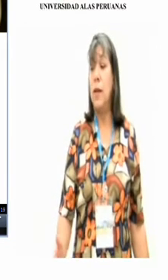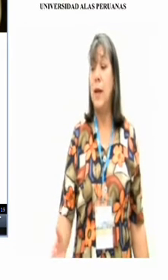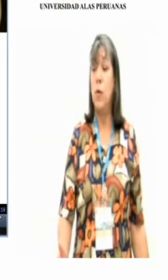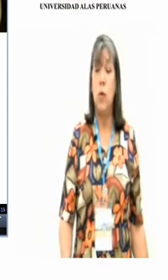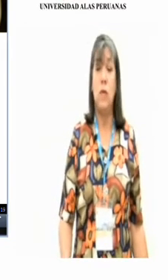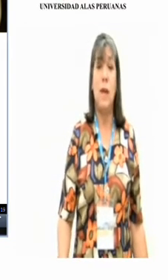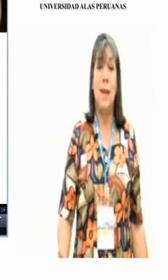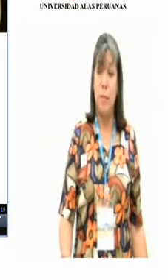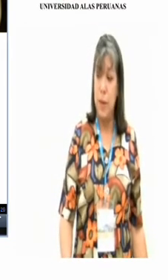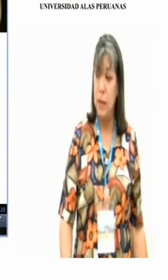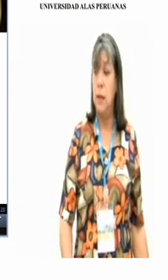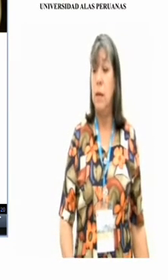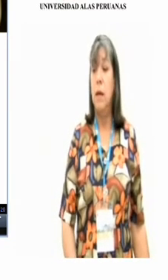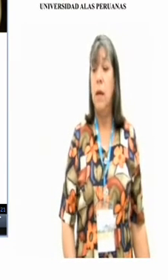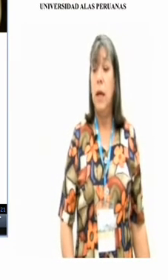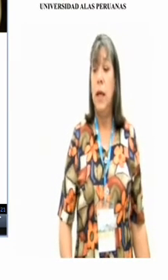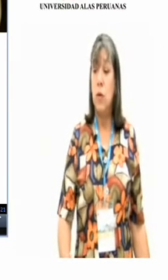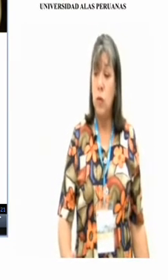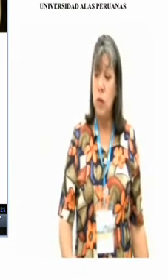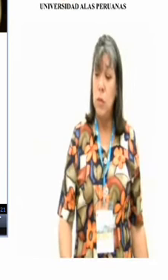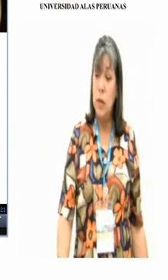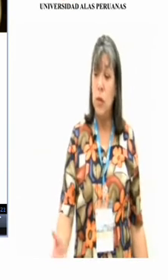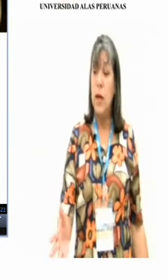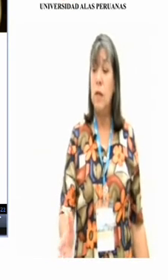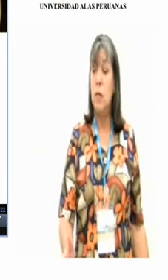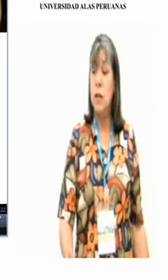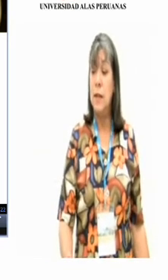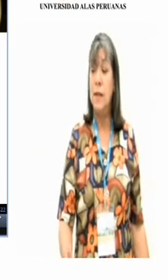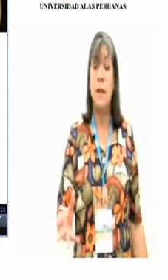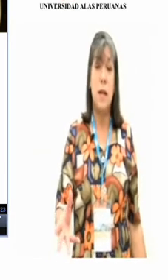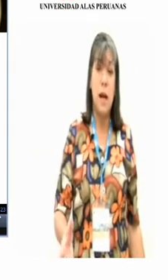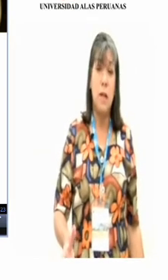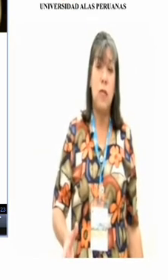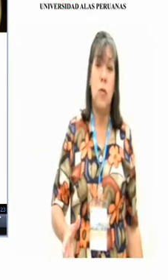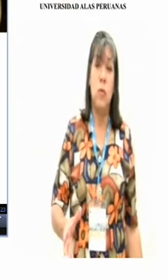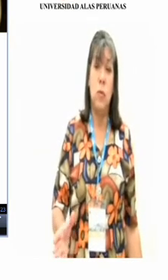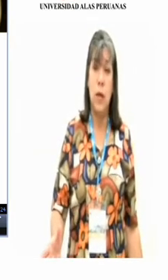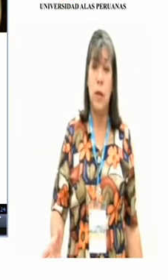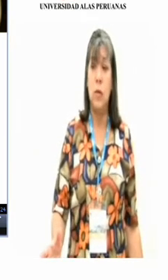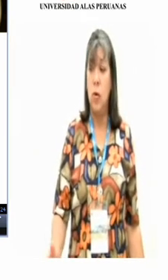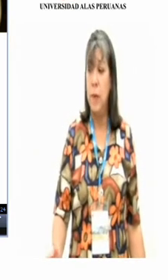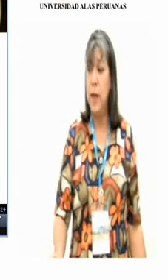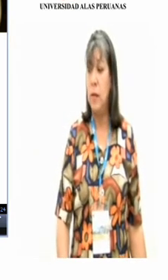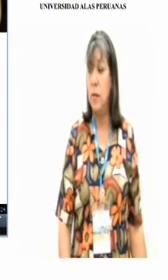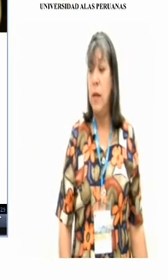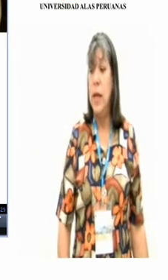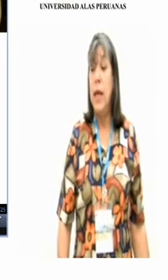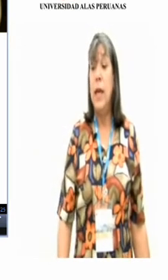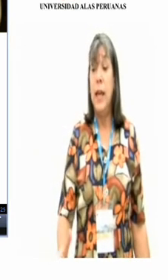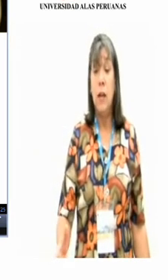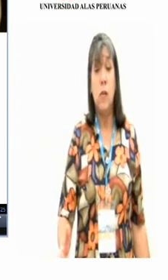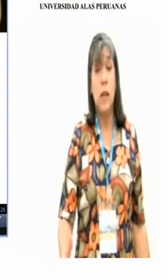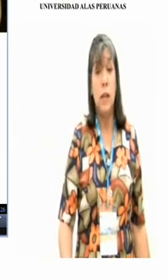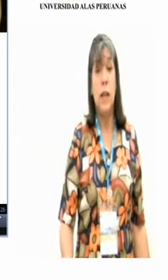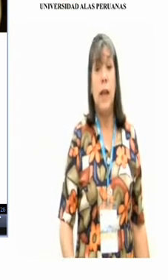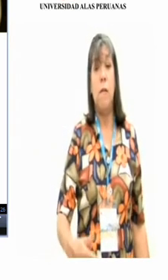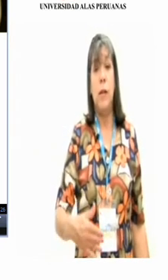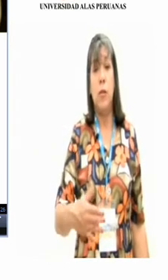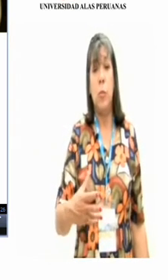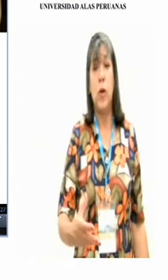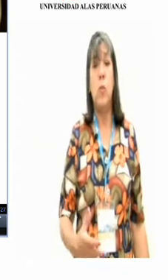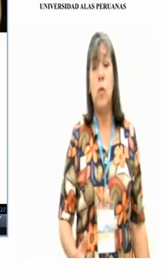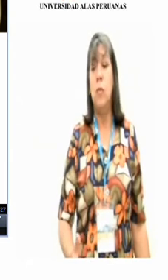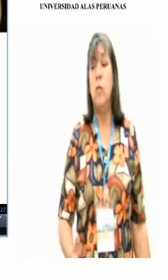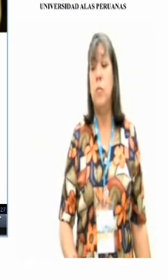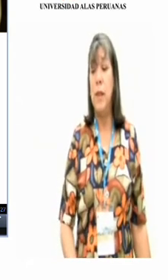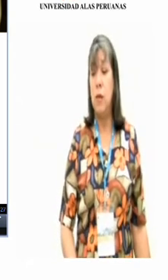en el sujeto que conoce y aprende. El conocimiento es el resultante de esa relación sujeto-objeto. Y el docente